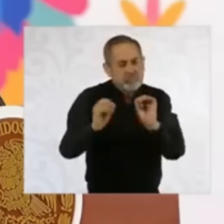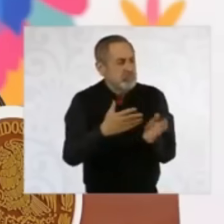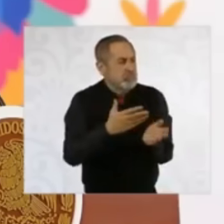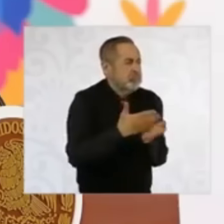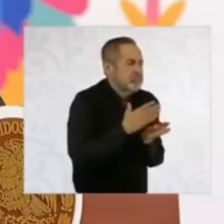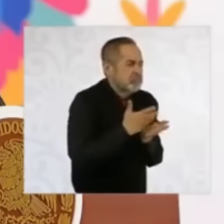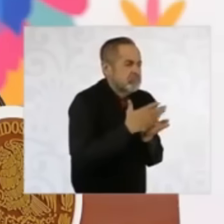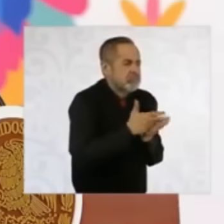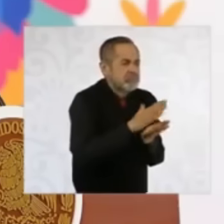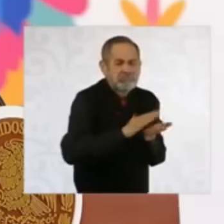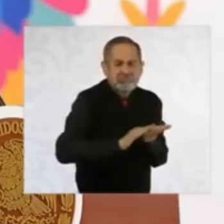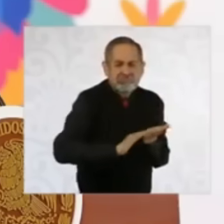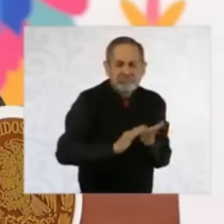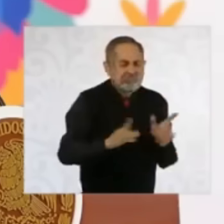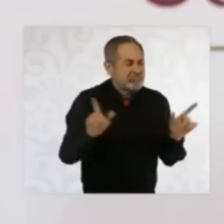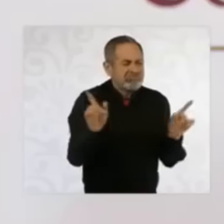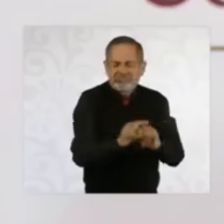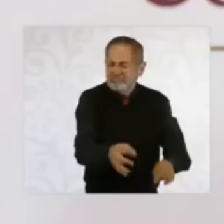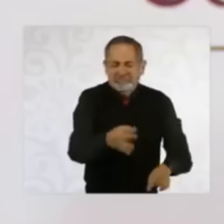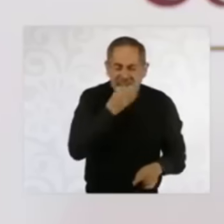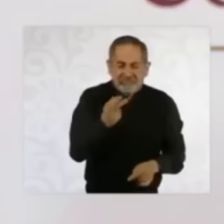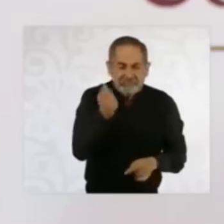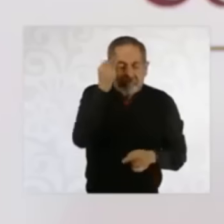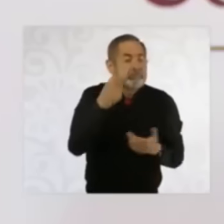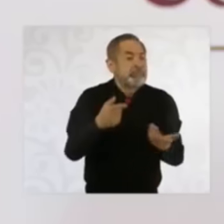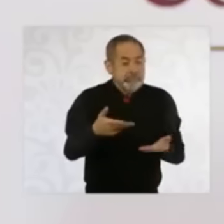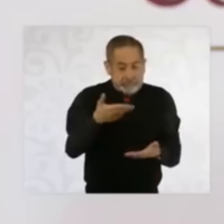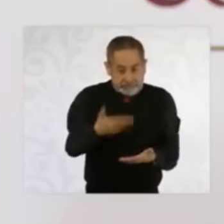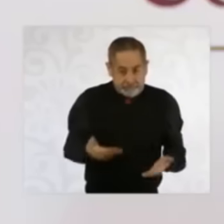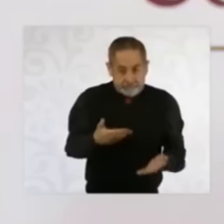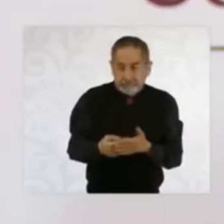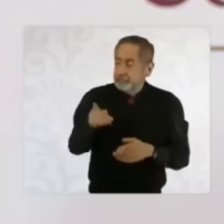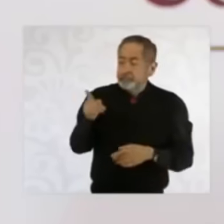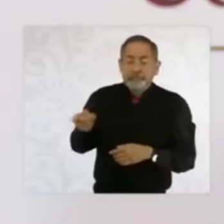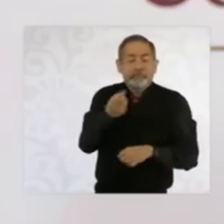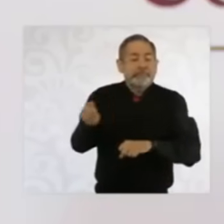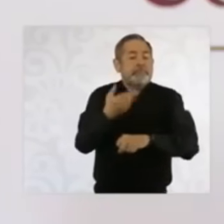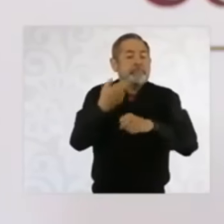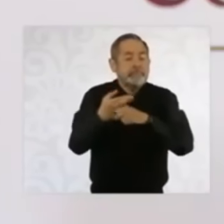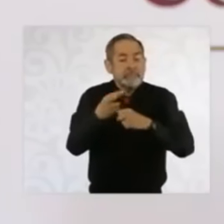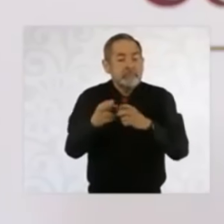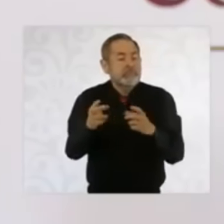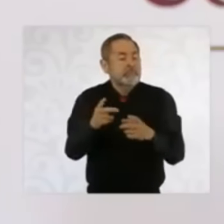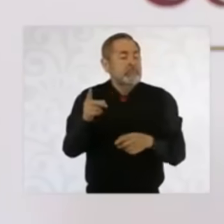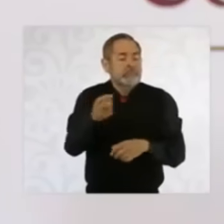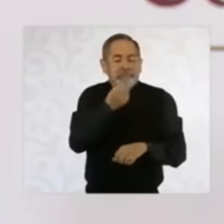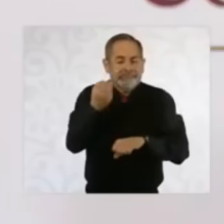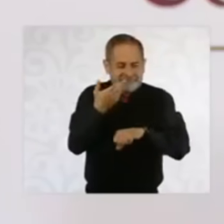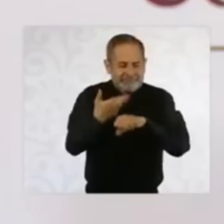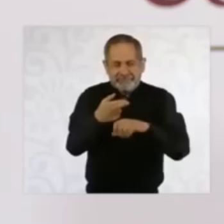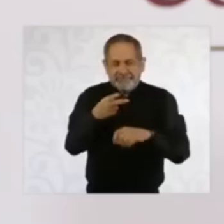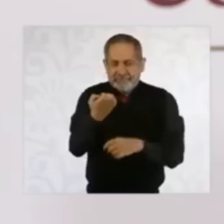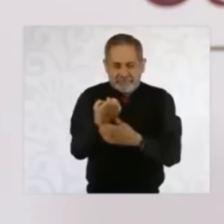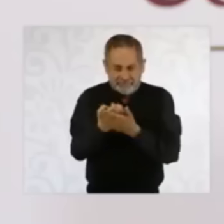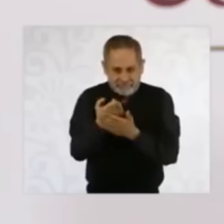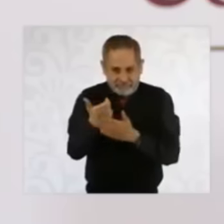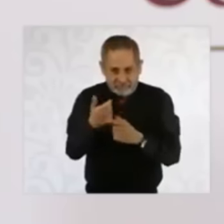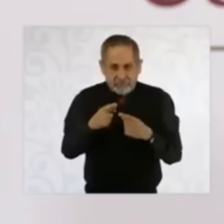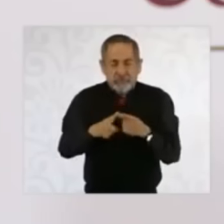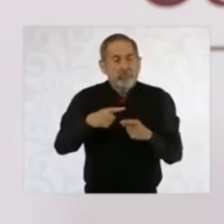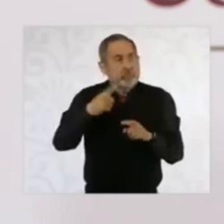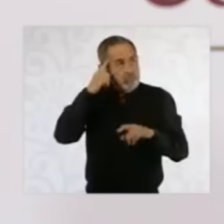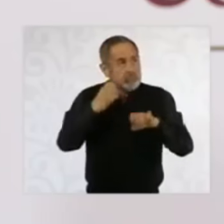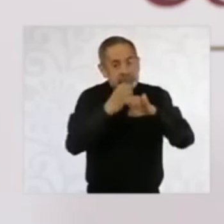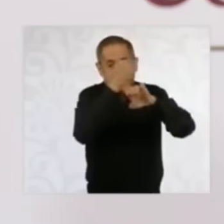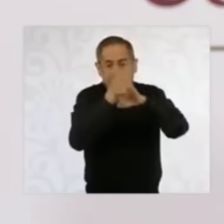las ofertas disponibles en su localidad es esta aplicación es gratuita y les permite ver qué negocios están participando Qué promociones tienen y hasta